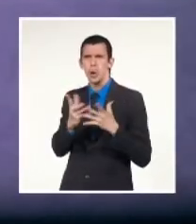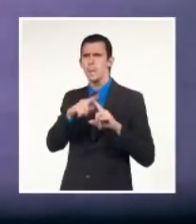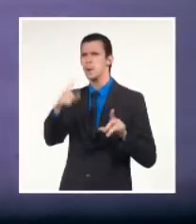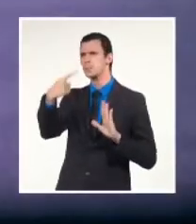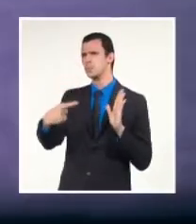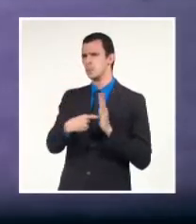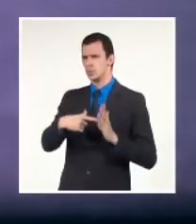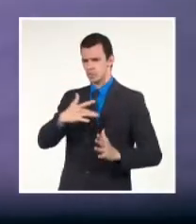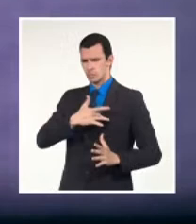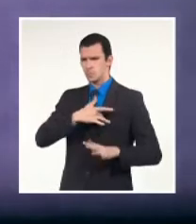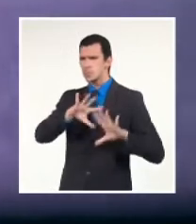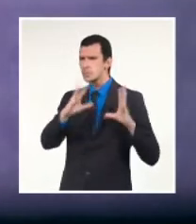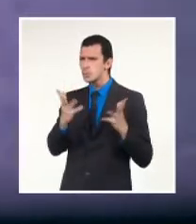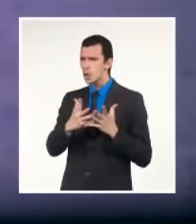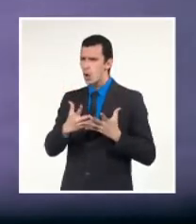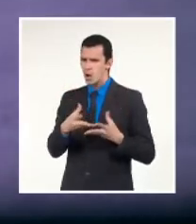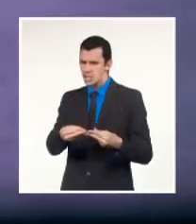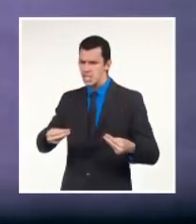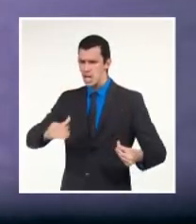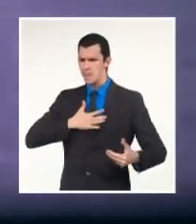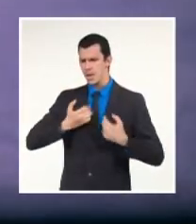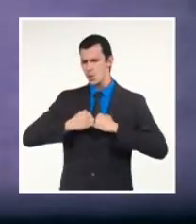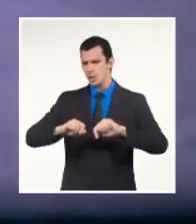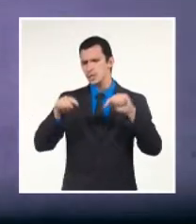su honor es mi amor.